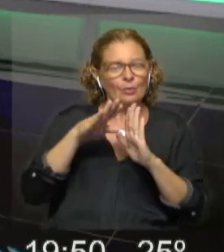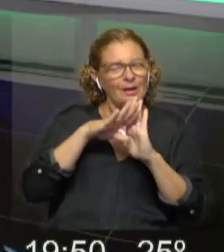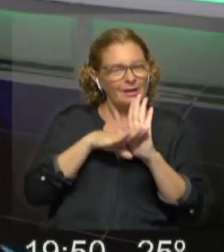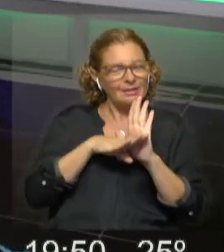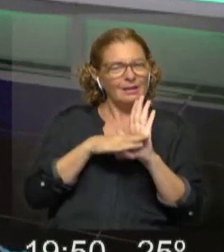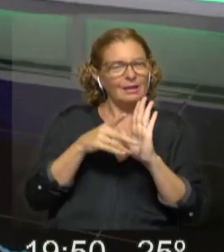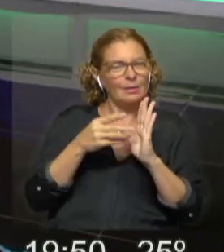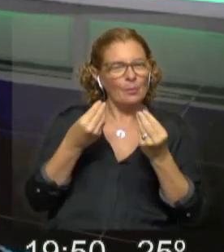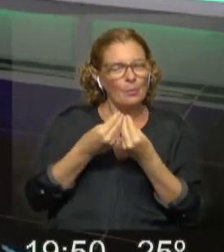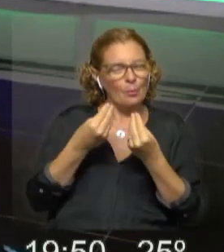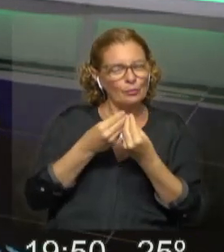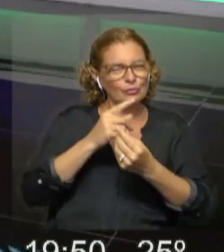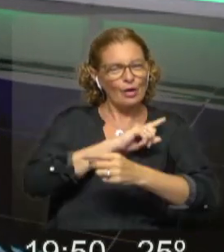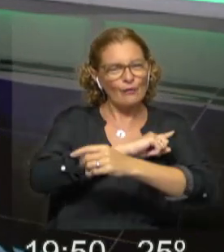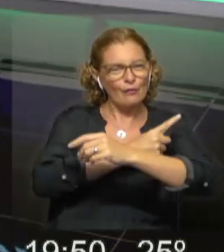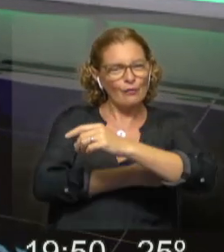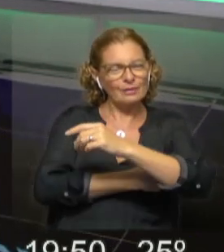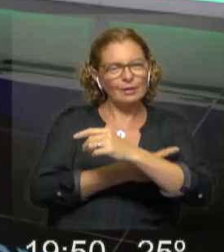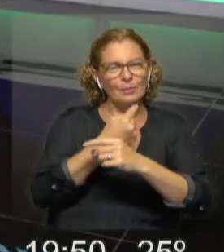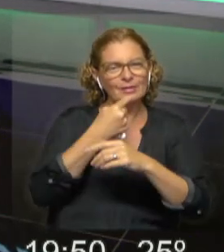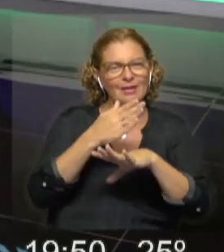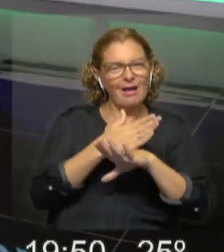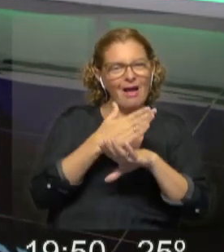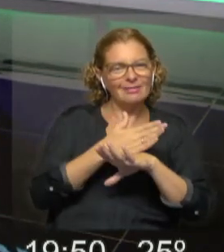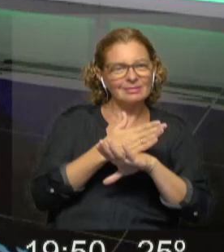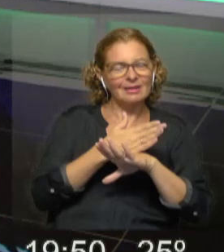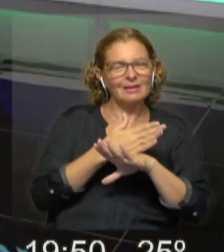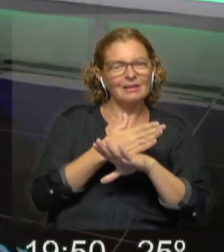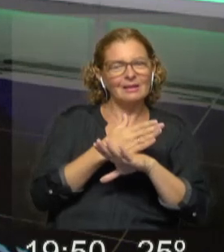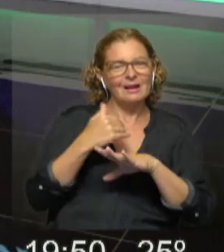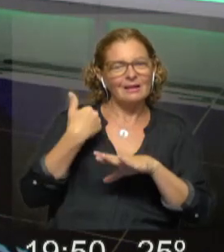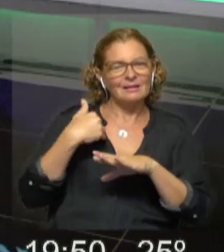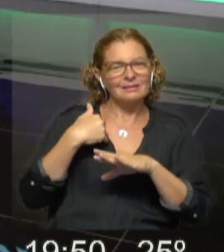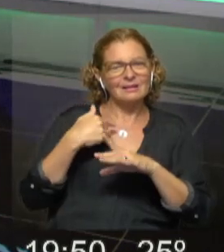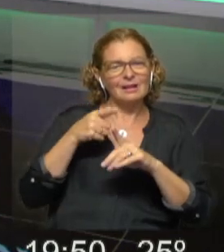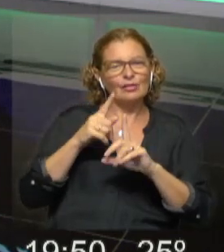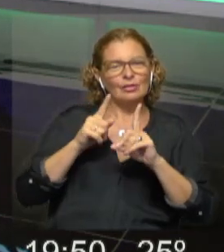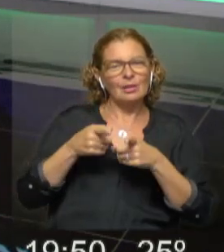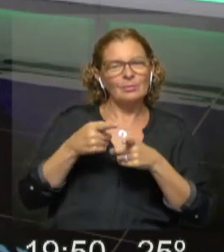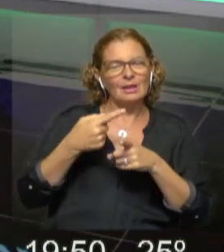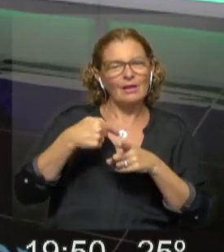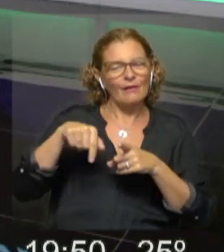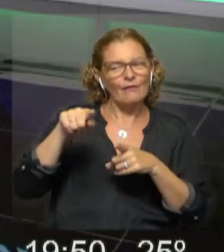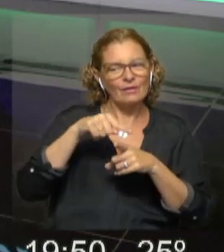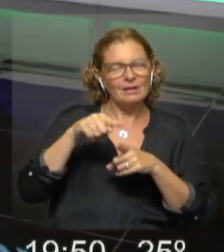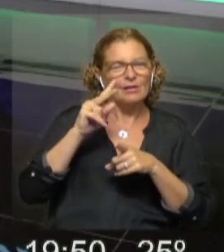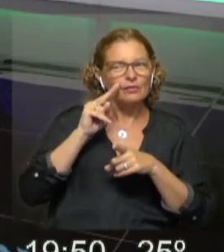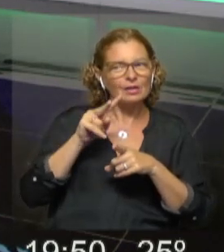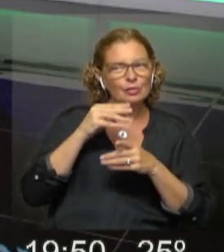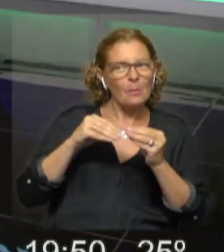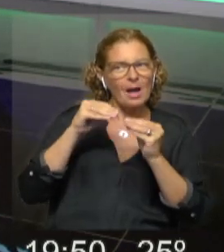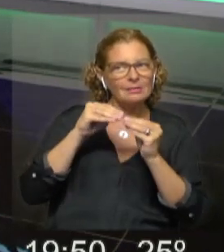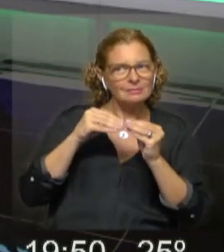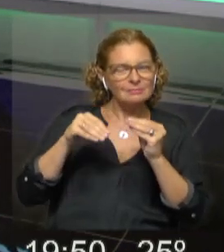ha tomado mucha fuerza, justamente como lo decíamos anteriormente, en Argentina, y eso también se viene viendo cada vez más, con